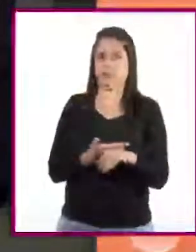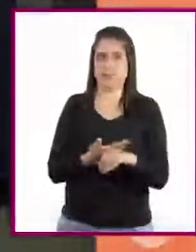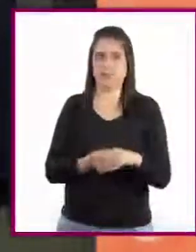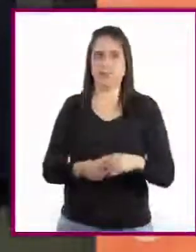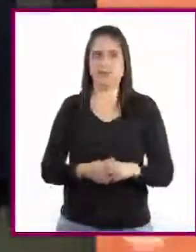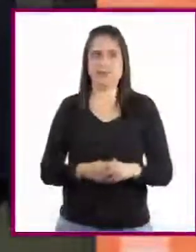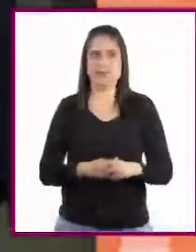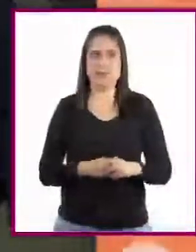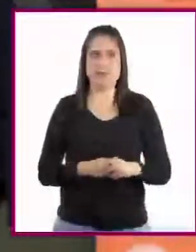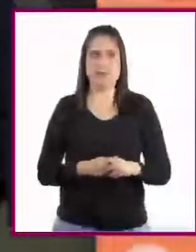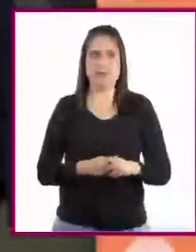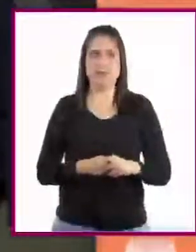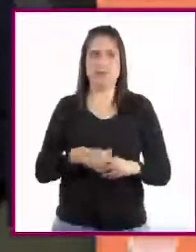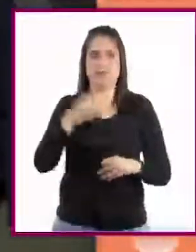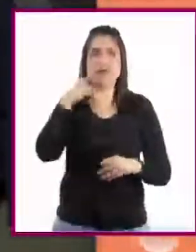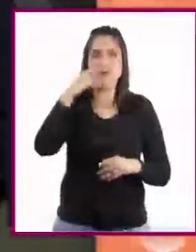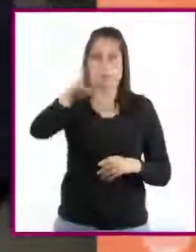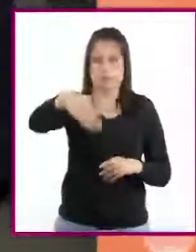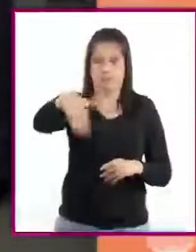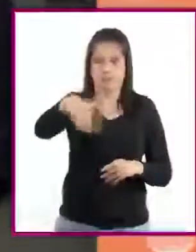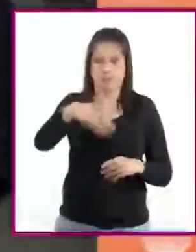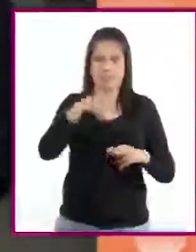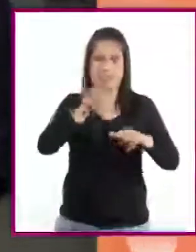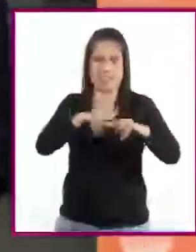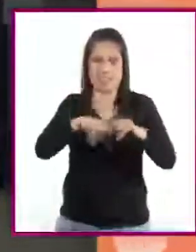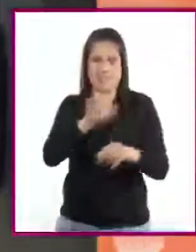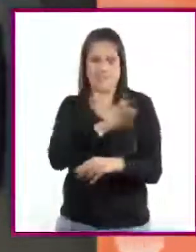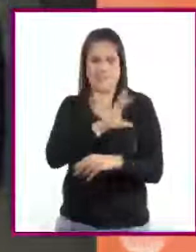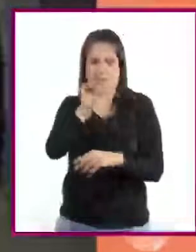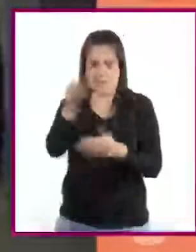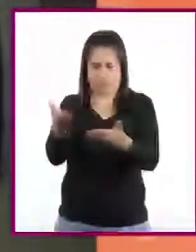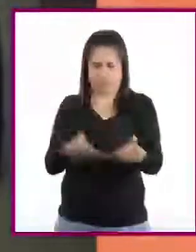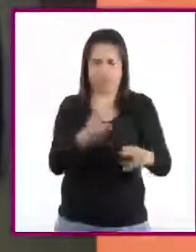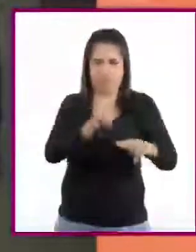tú, ven para acá. Siéntate, no tengas miedo.